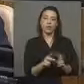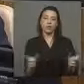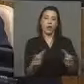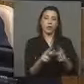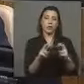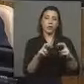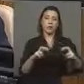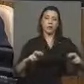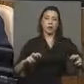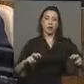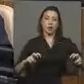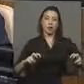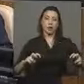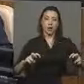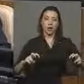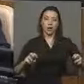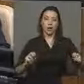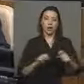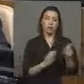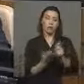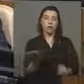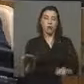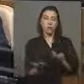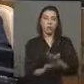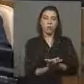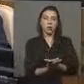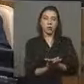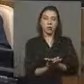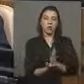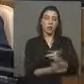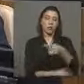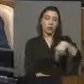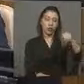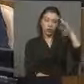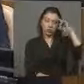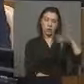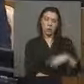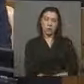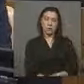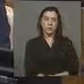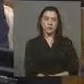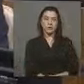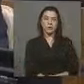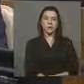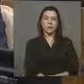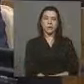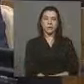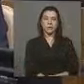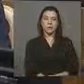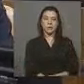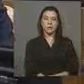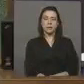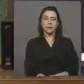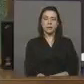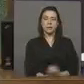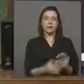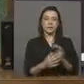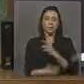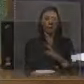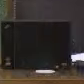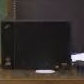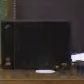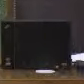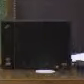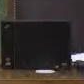comisión investigadora con las propuestas que por todos nosotros son conocidas. He dicho, presidente. Gracias, diputado. Le ofrezco